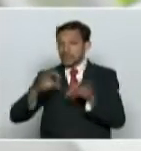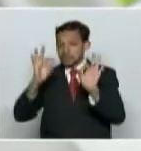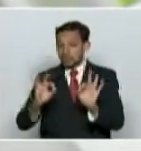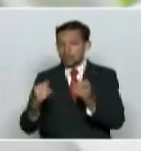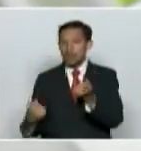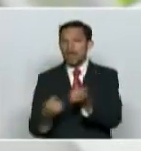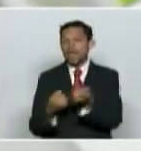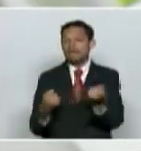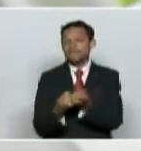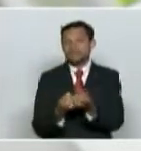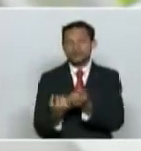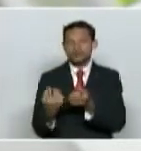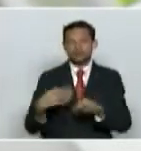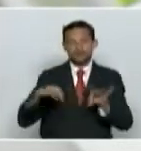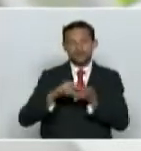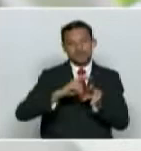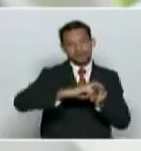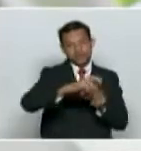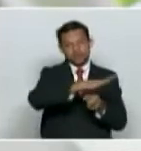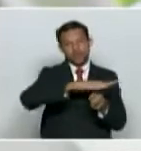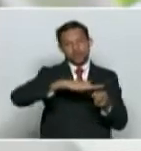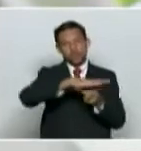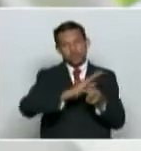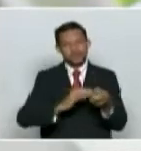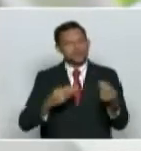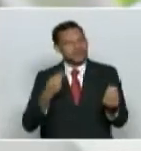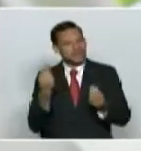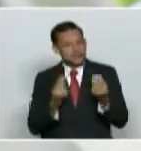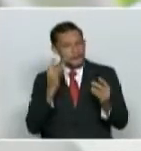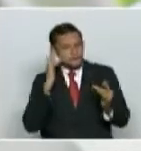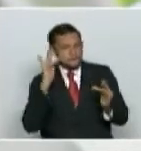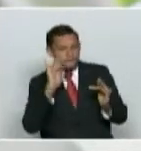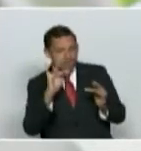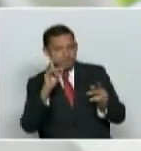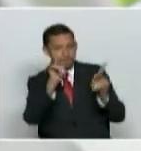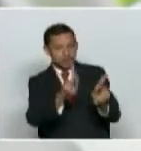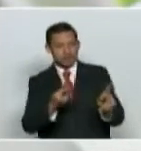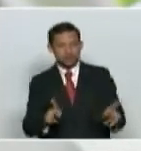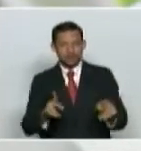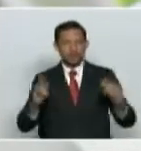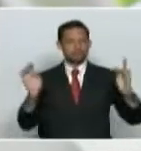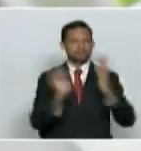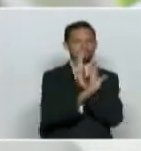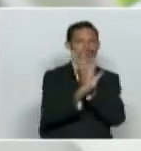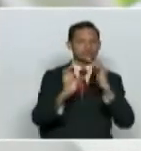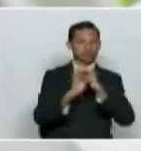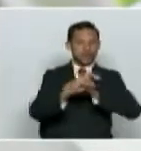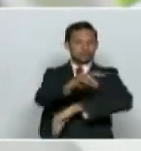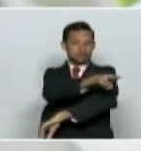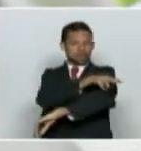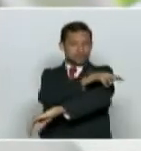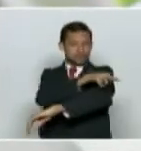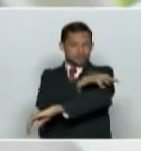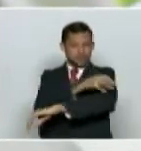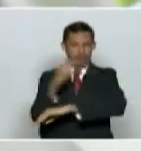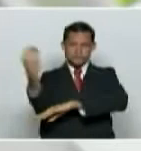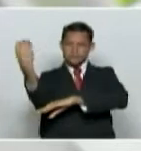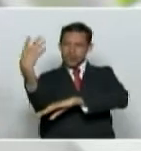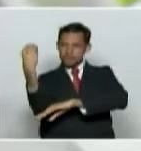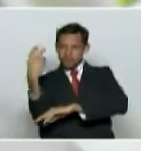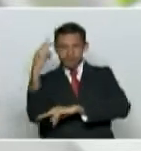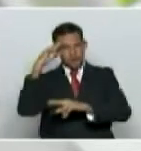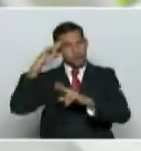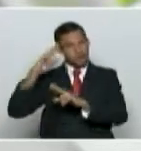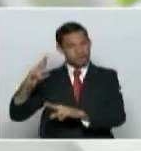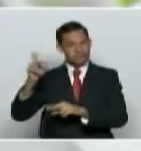campaña Dele la mano a la ciudad, campaña que pretende sensibilizar no solamente a los peatones, sino a los conductores en el buen uso de las